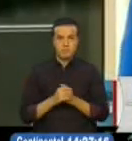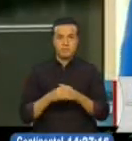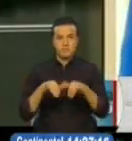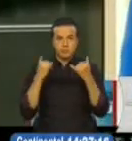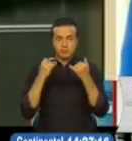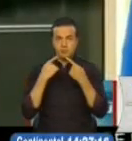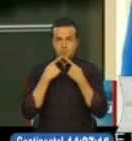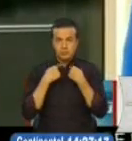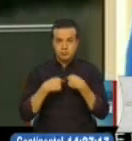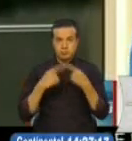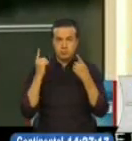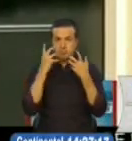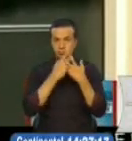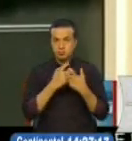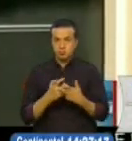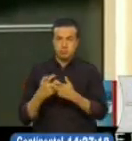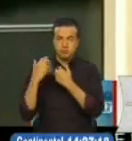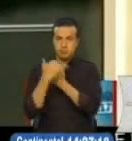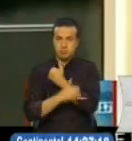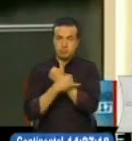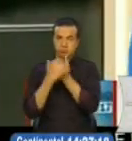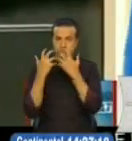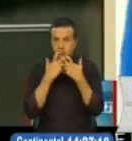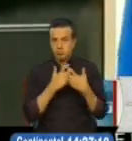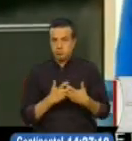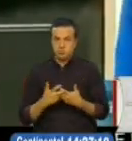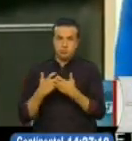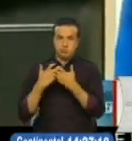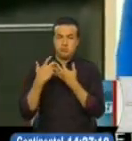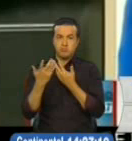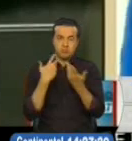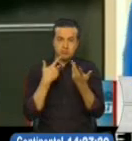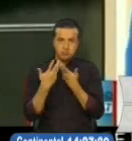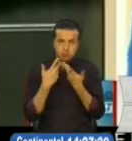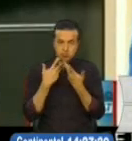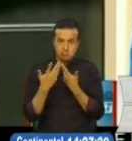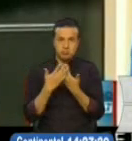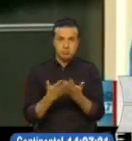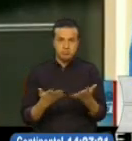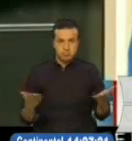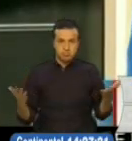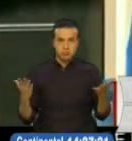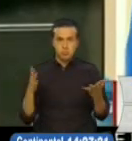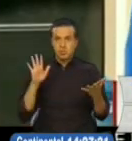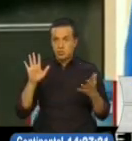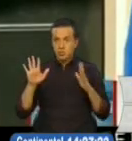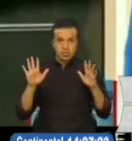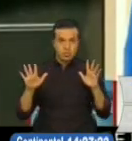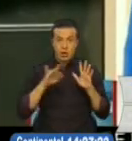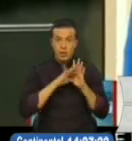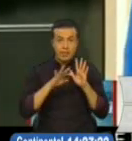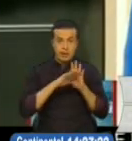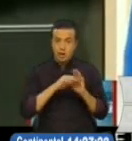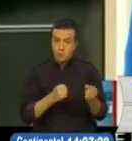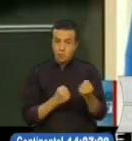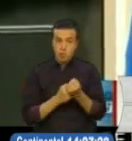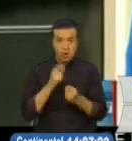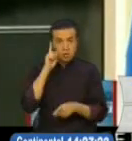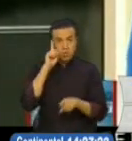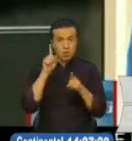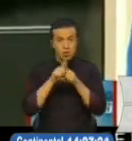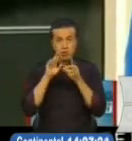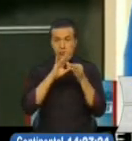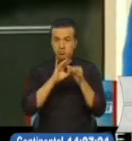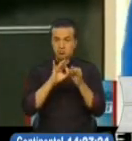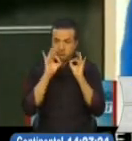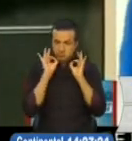permitirá unirnos como país y canalizar nuestras energías para un acuerdo exitoso del